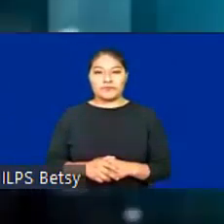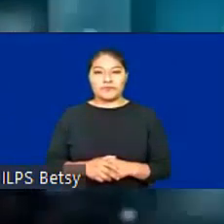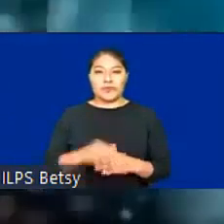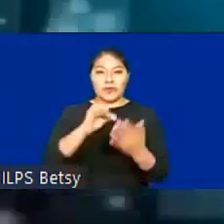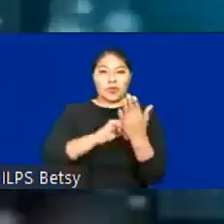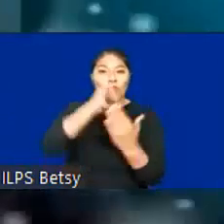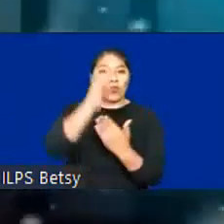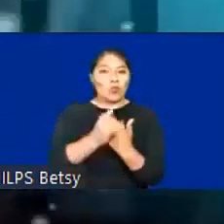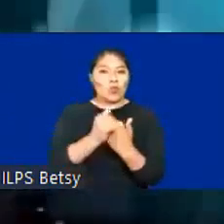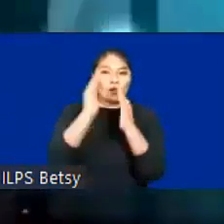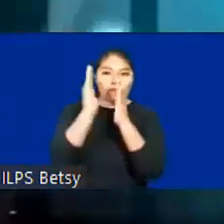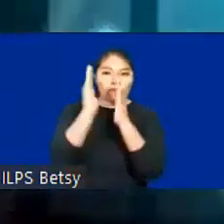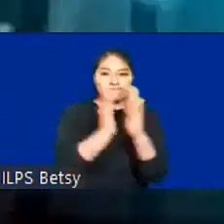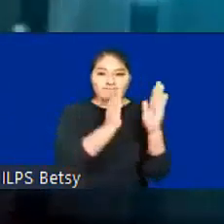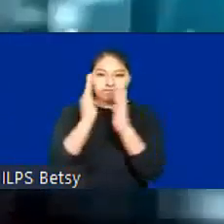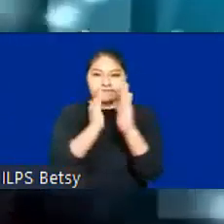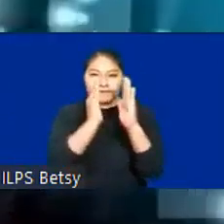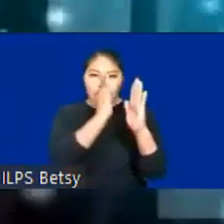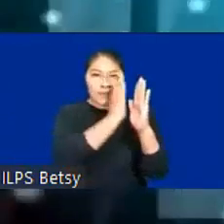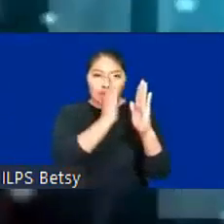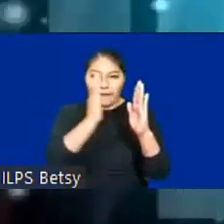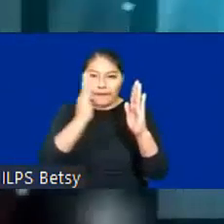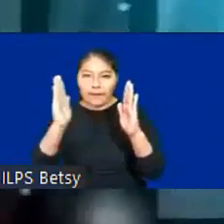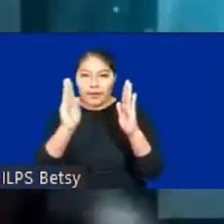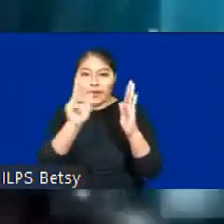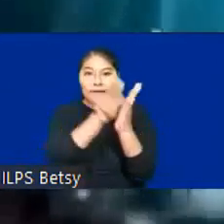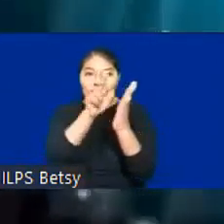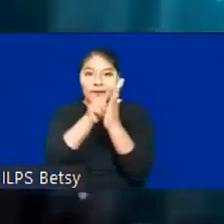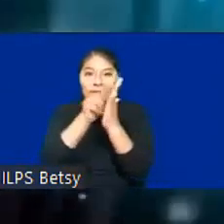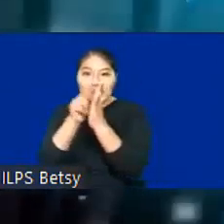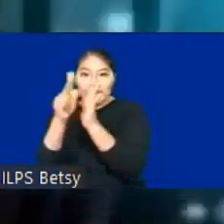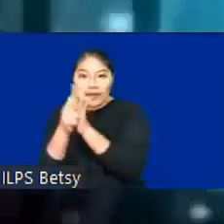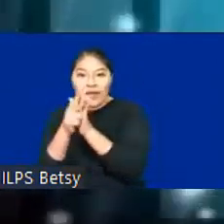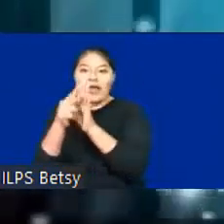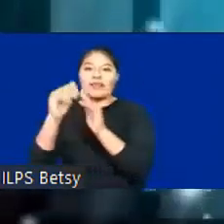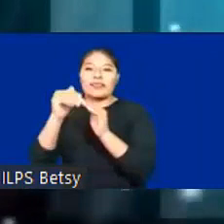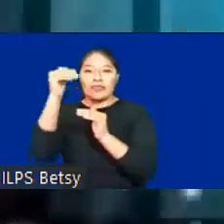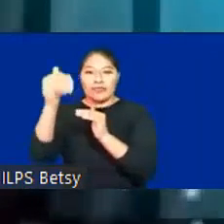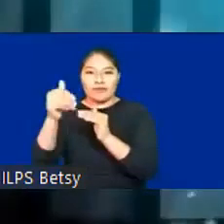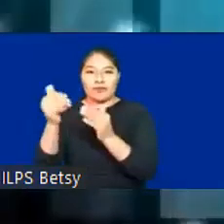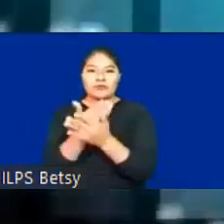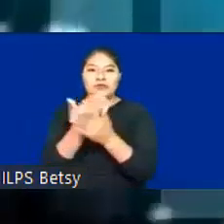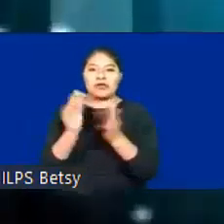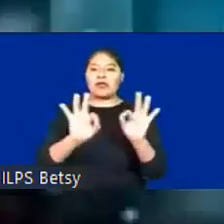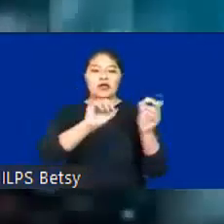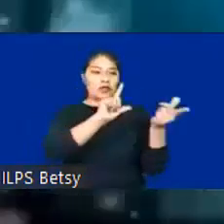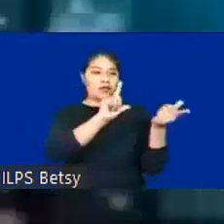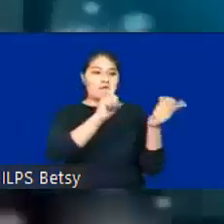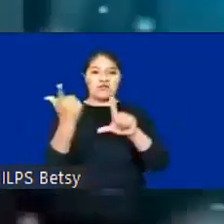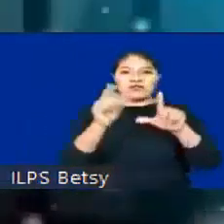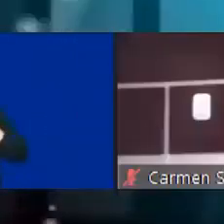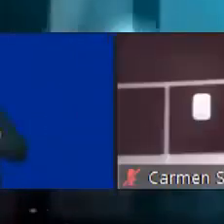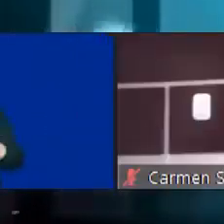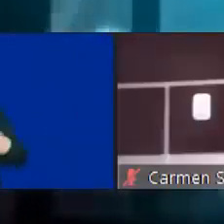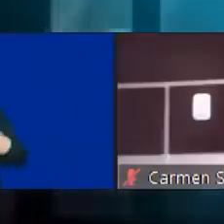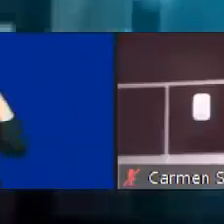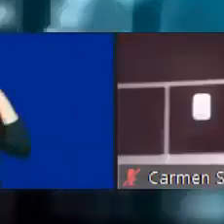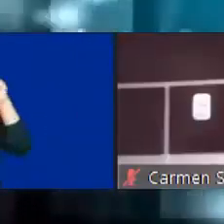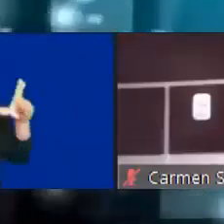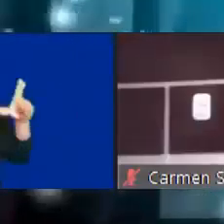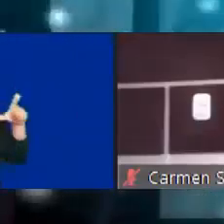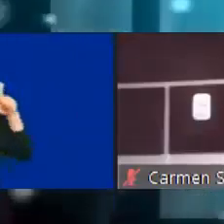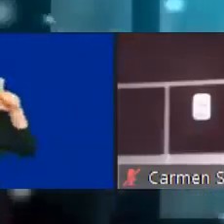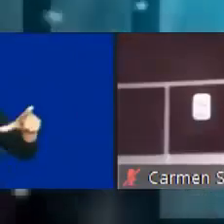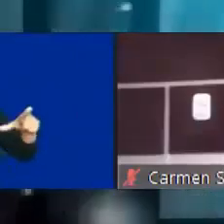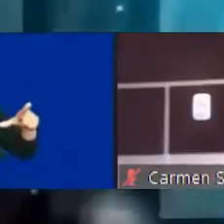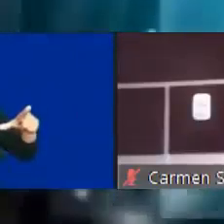digital aprobado, la idea es tener una infraestructura de seguridad moderna. Estamos en ese camino, estamos muy